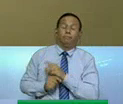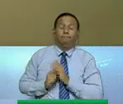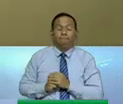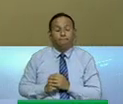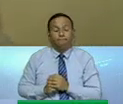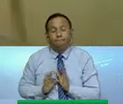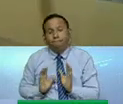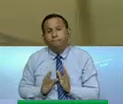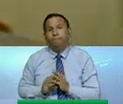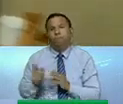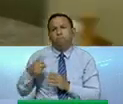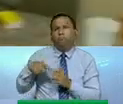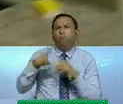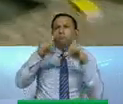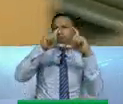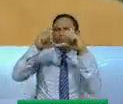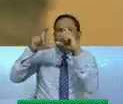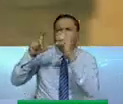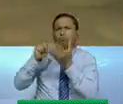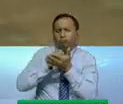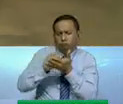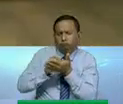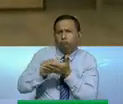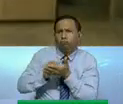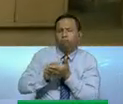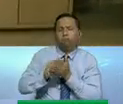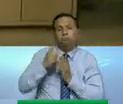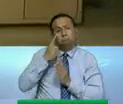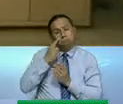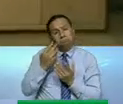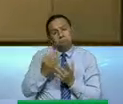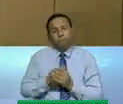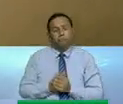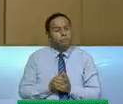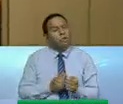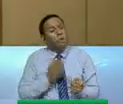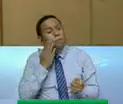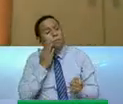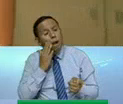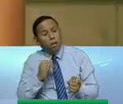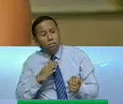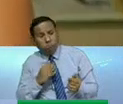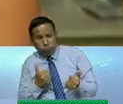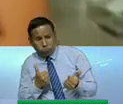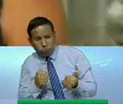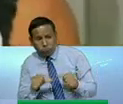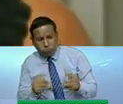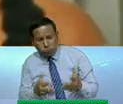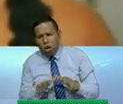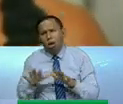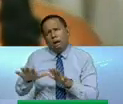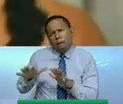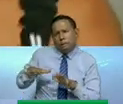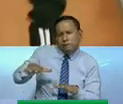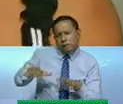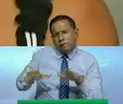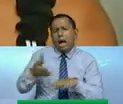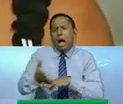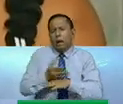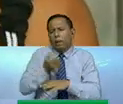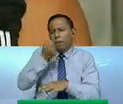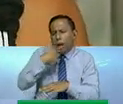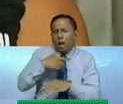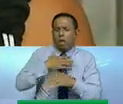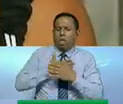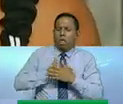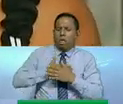y también llevaron todo notificado. Bueno, su señora madre, ¿cómo está? Ahí ya está un poco mejor con los calmantes y con lo que ella, como ella tiene